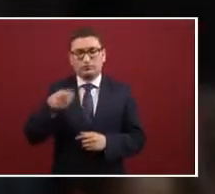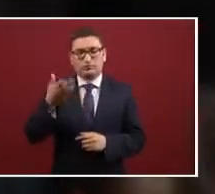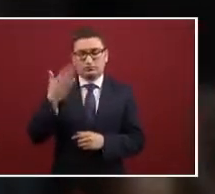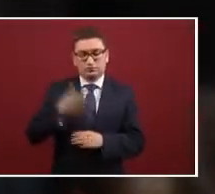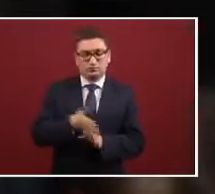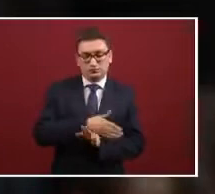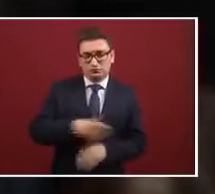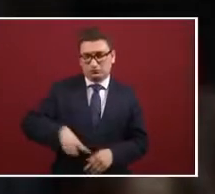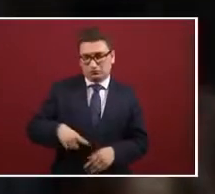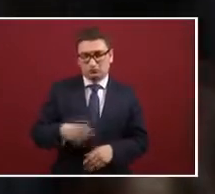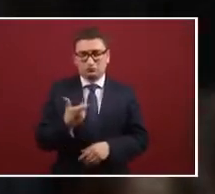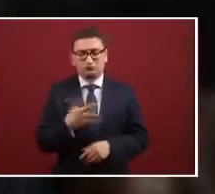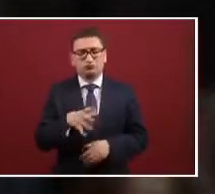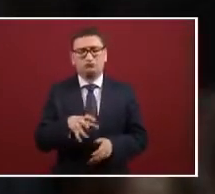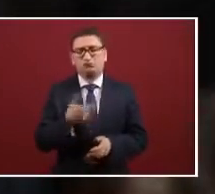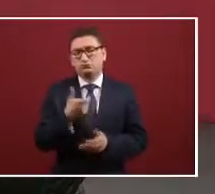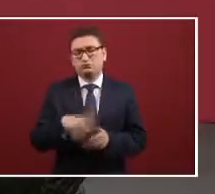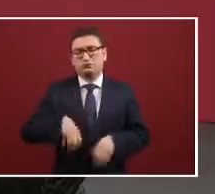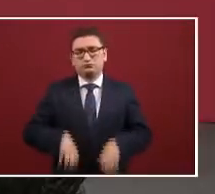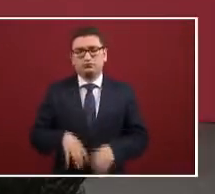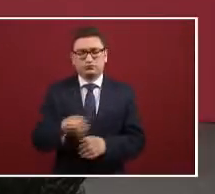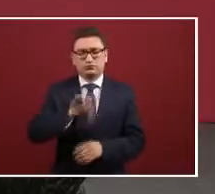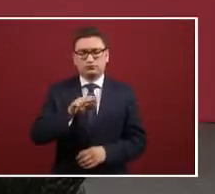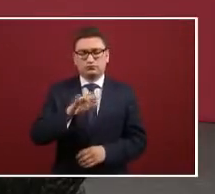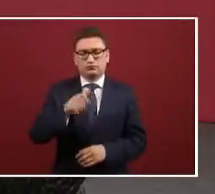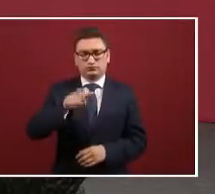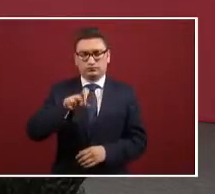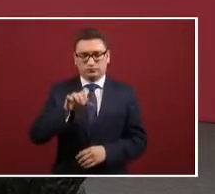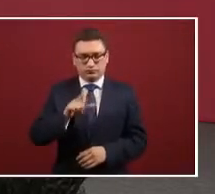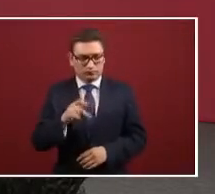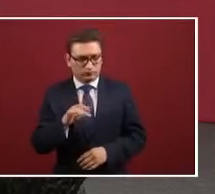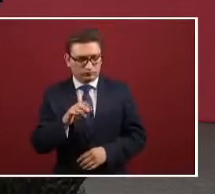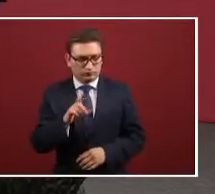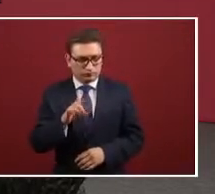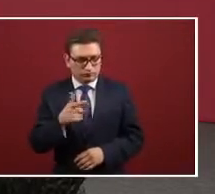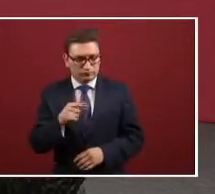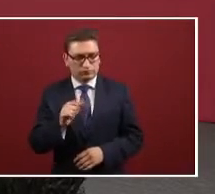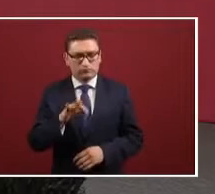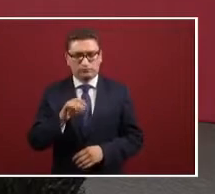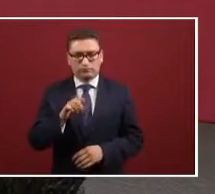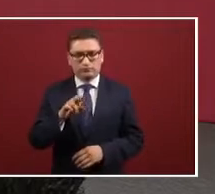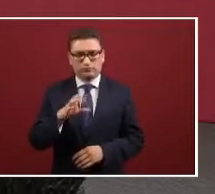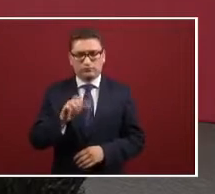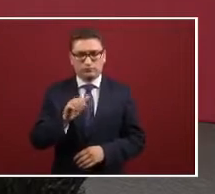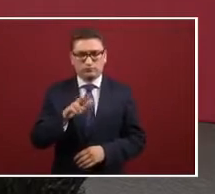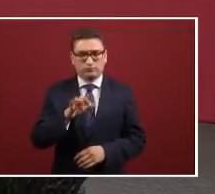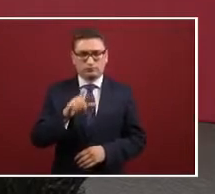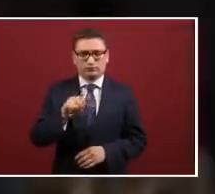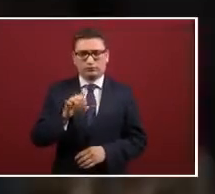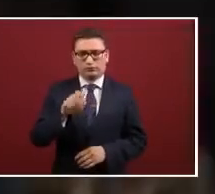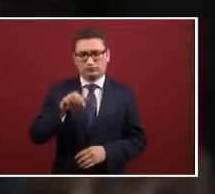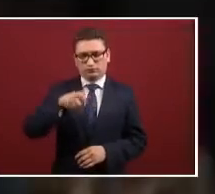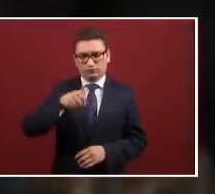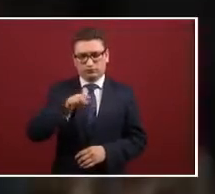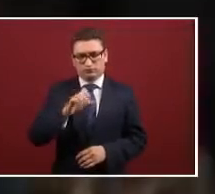en esa lista se encuentra joaquín lópez dóriga óscar mario beteta federico arriola enrique krauze y un